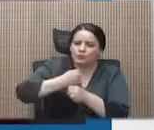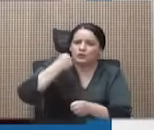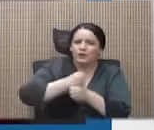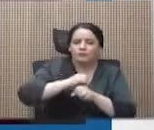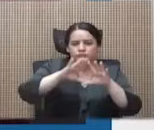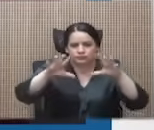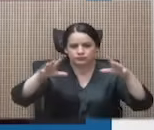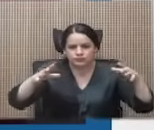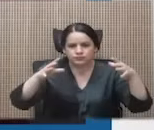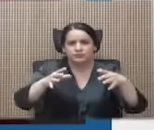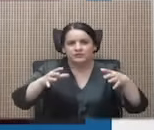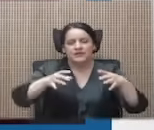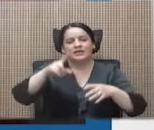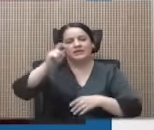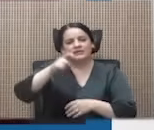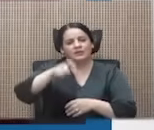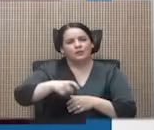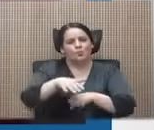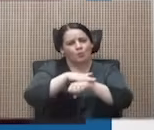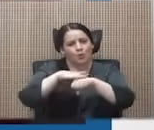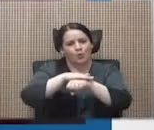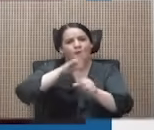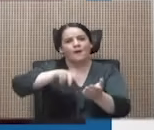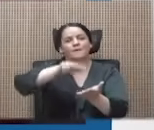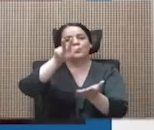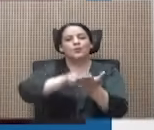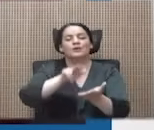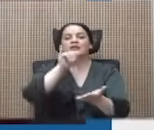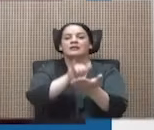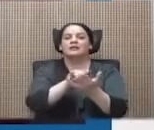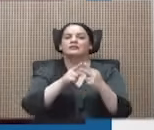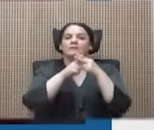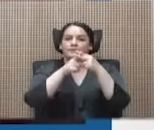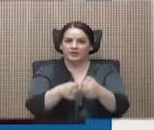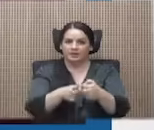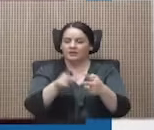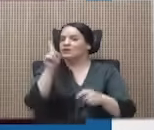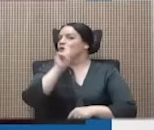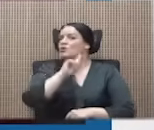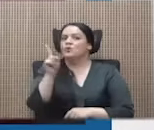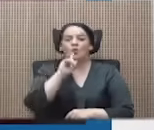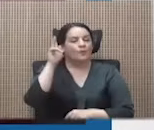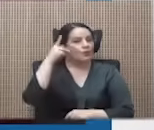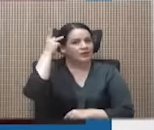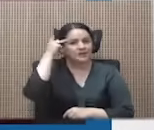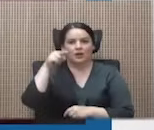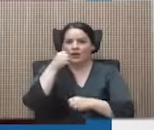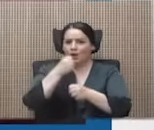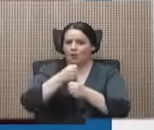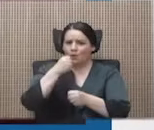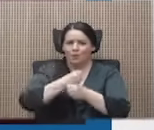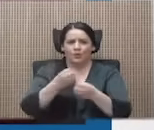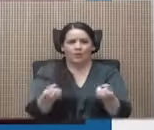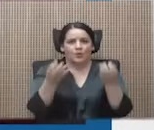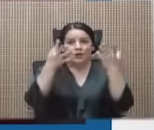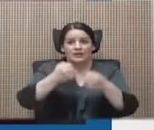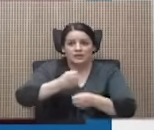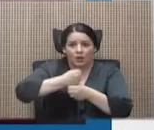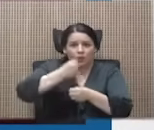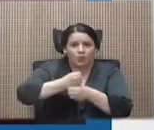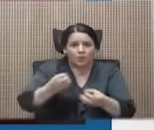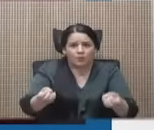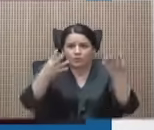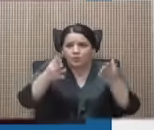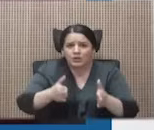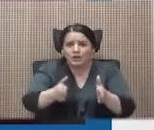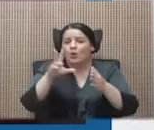conjunto. Necesitamos, por favor, la aprobación de ese préstamo. No politicemos la obra pública. Si la obra pública no es de un